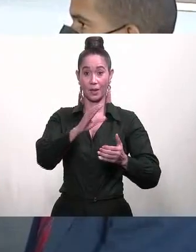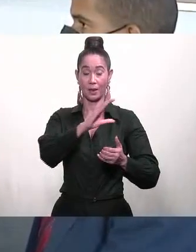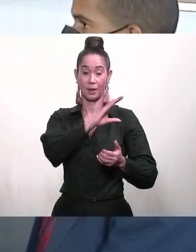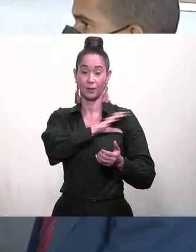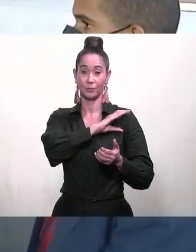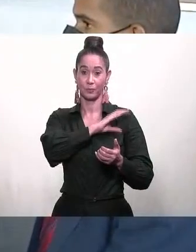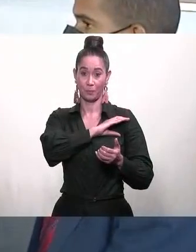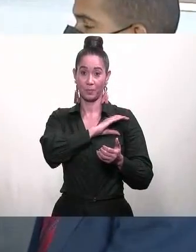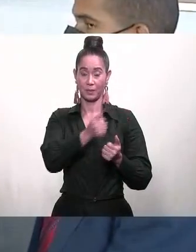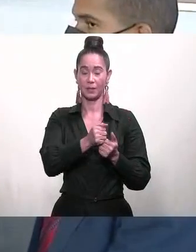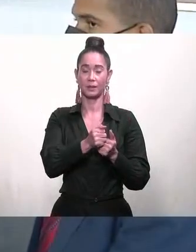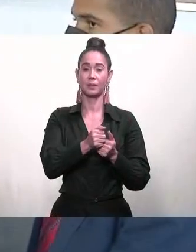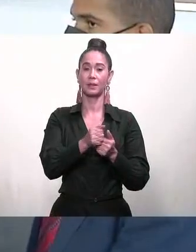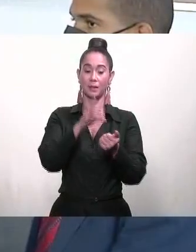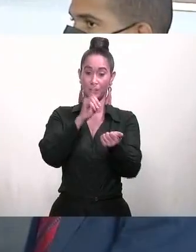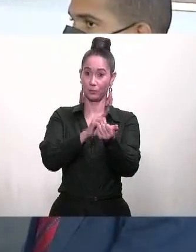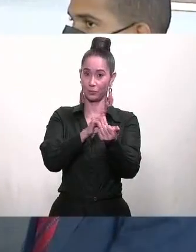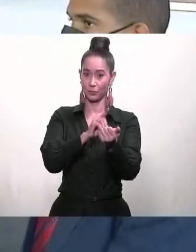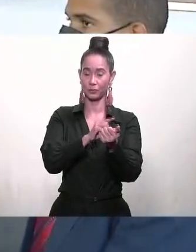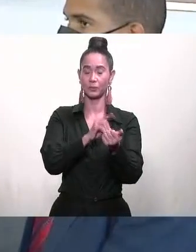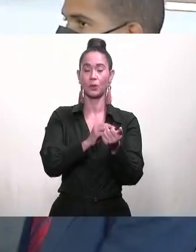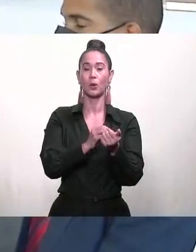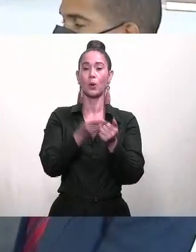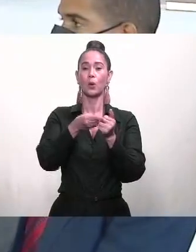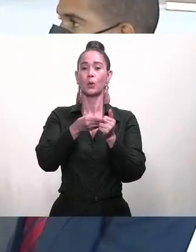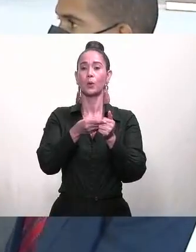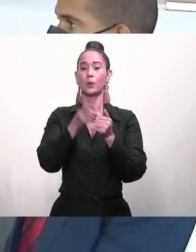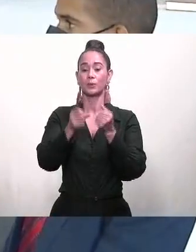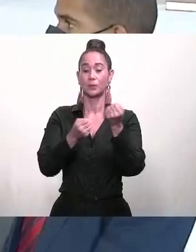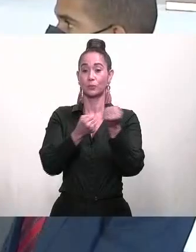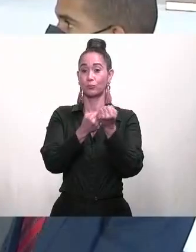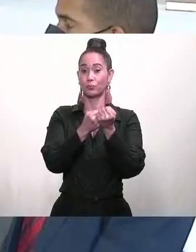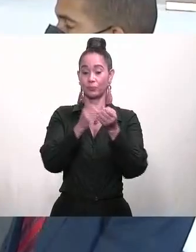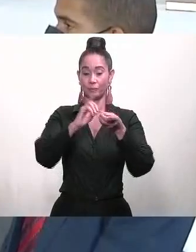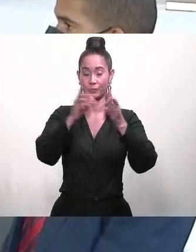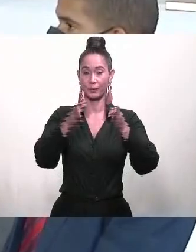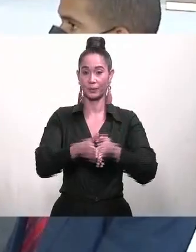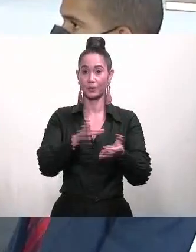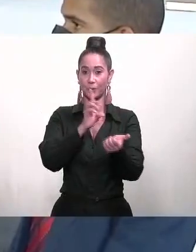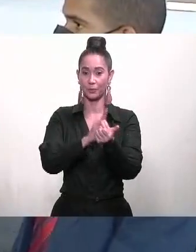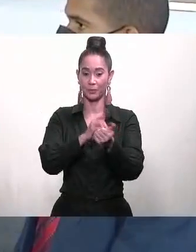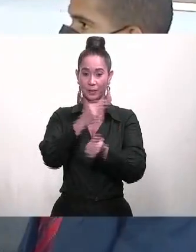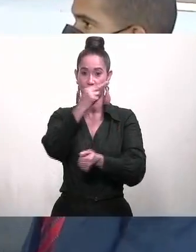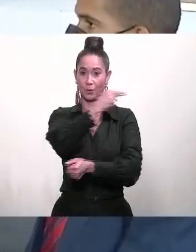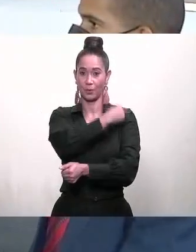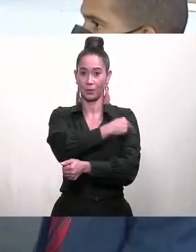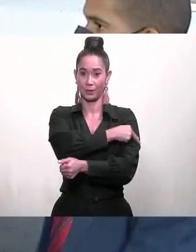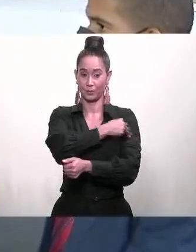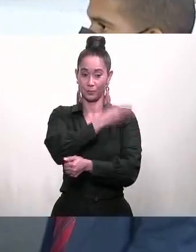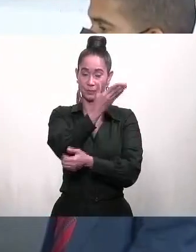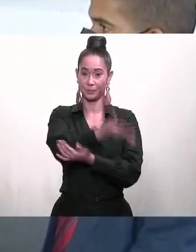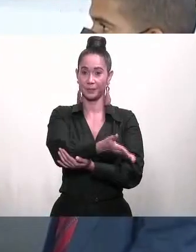médico internista Ramón Familia Alcántara, subdirector médico.